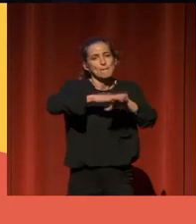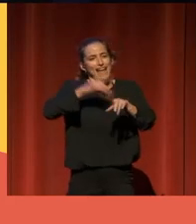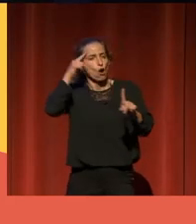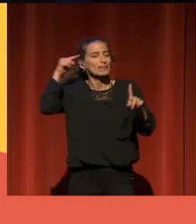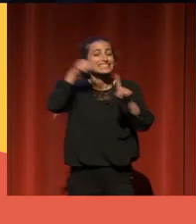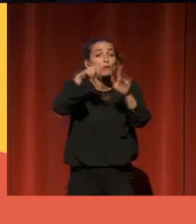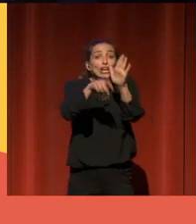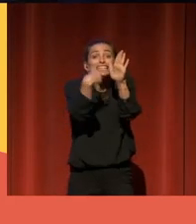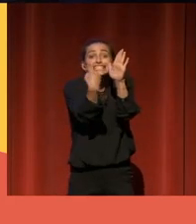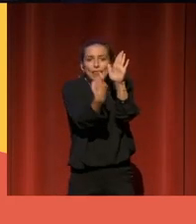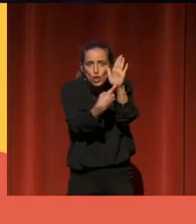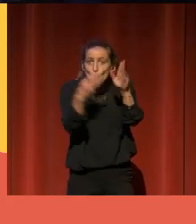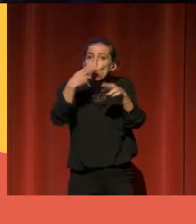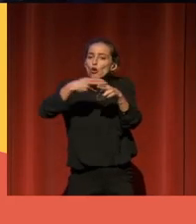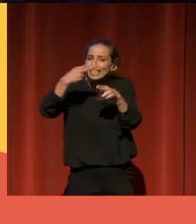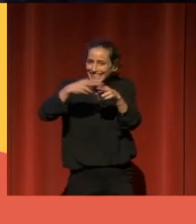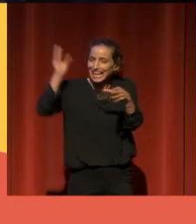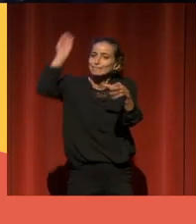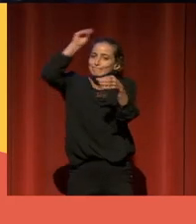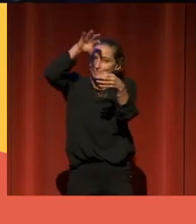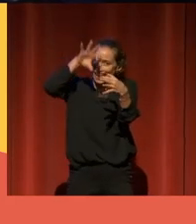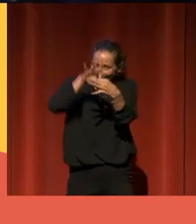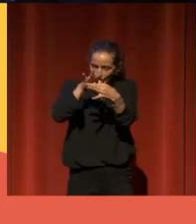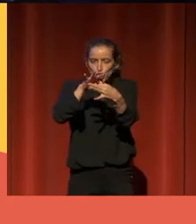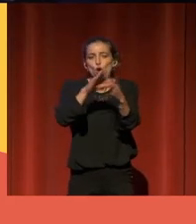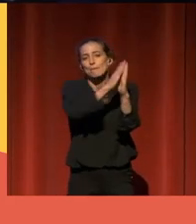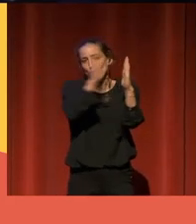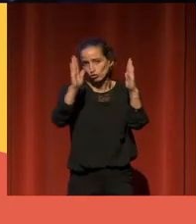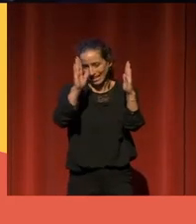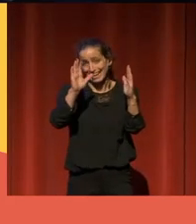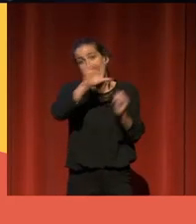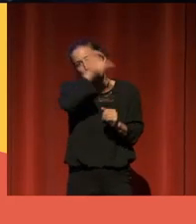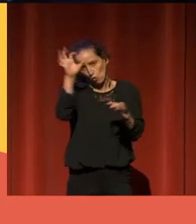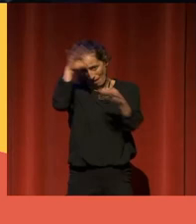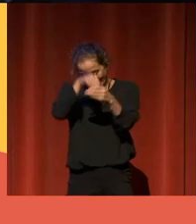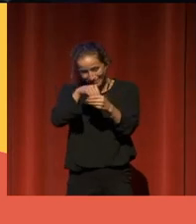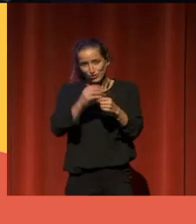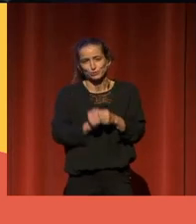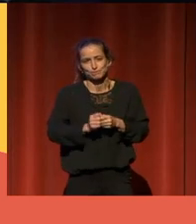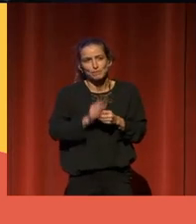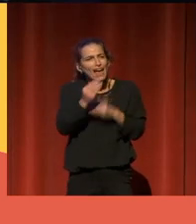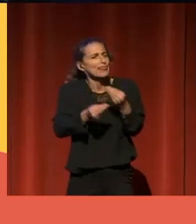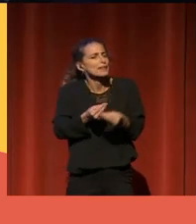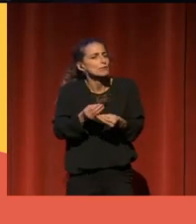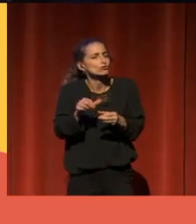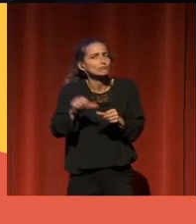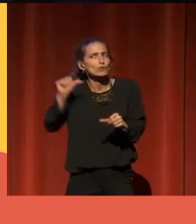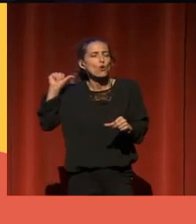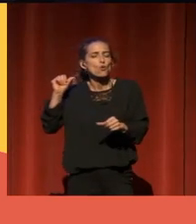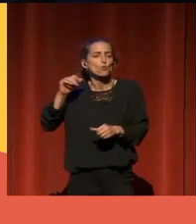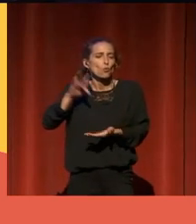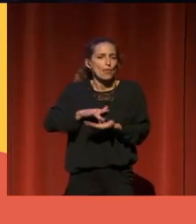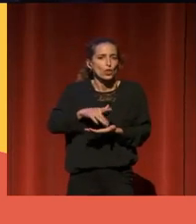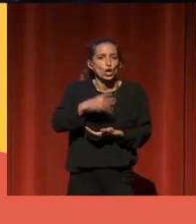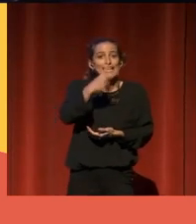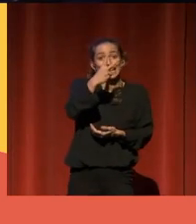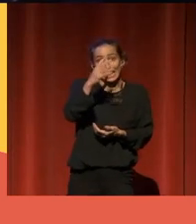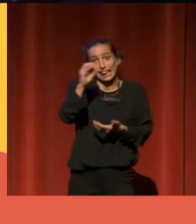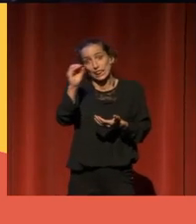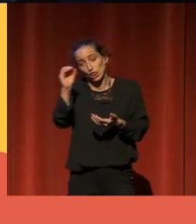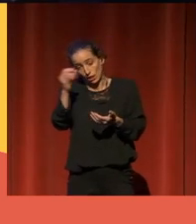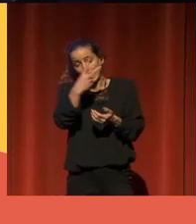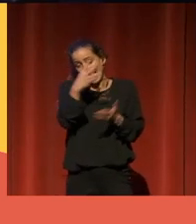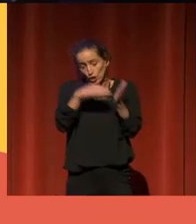bibliotecarias en Europa lo hicimos en el 2000 pensábamos que había que